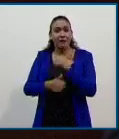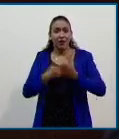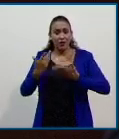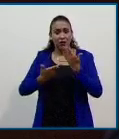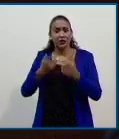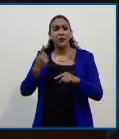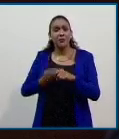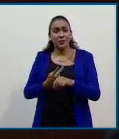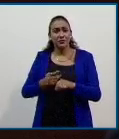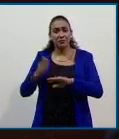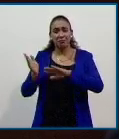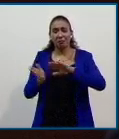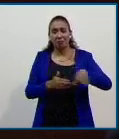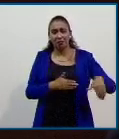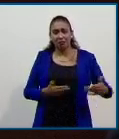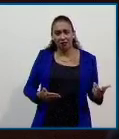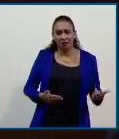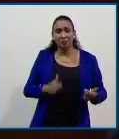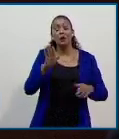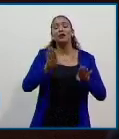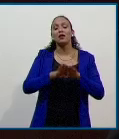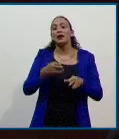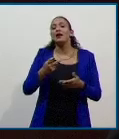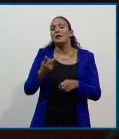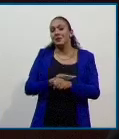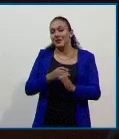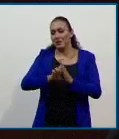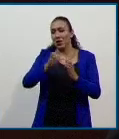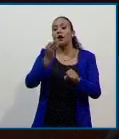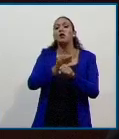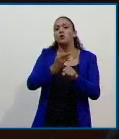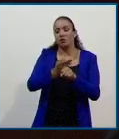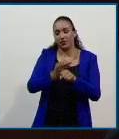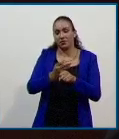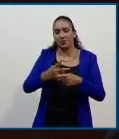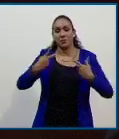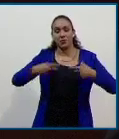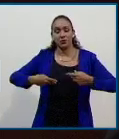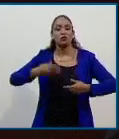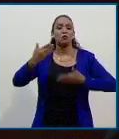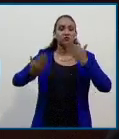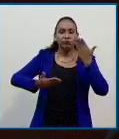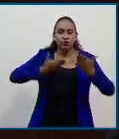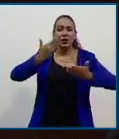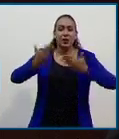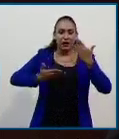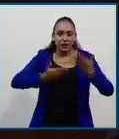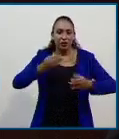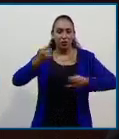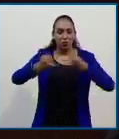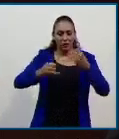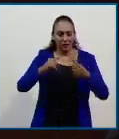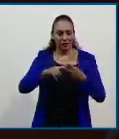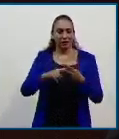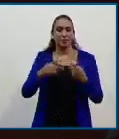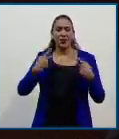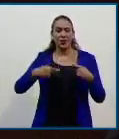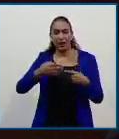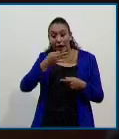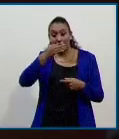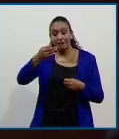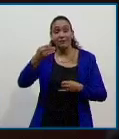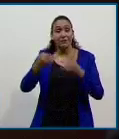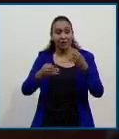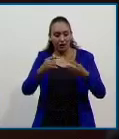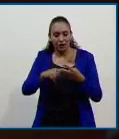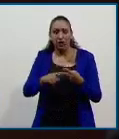las alas, por decirlo coloquialmente, a las personas oficiales, actuarios y secretarios que se están